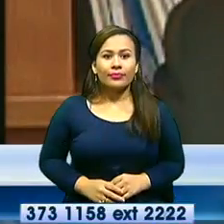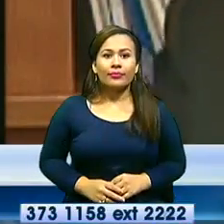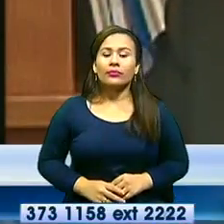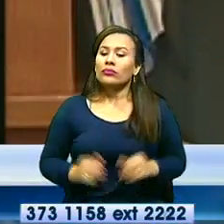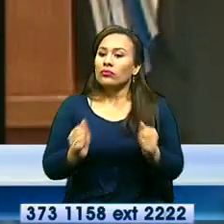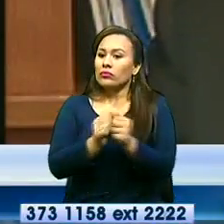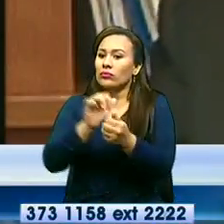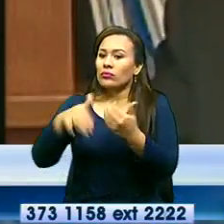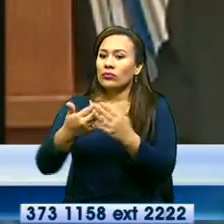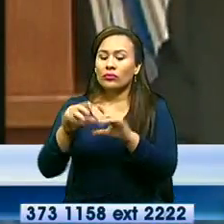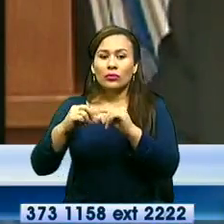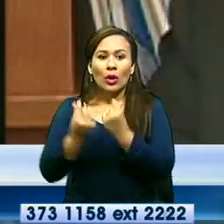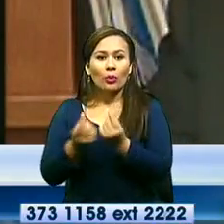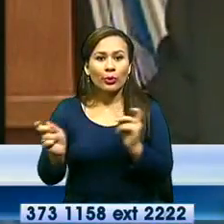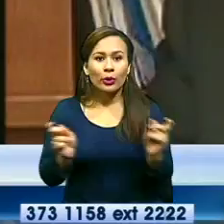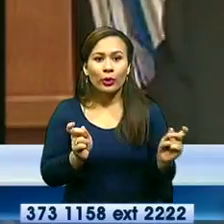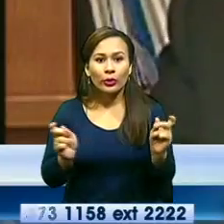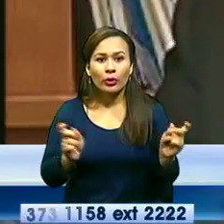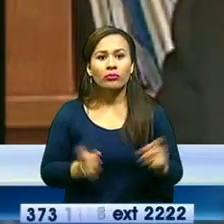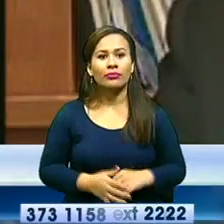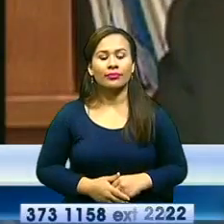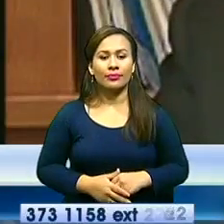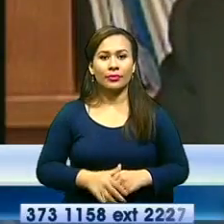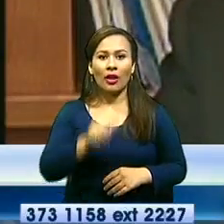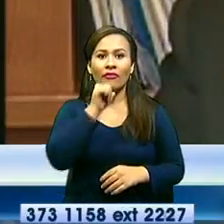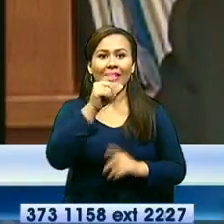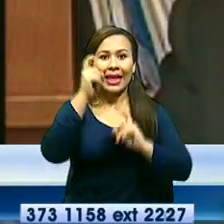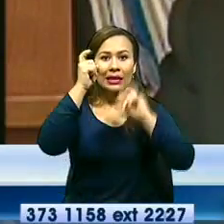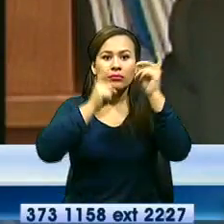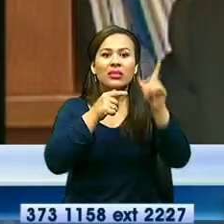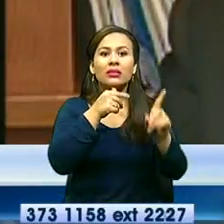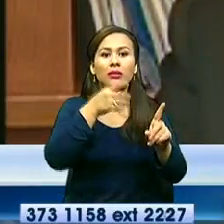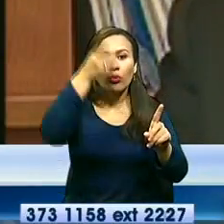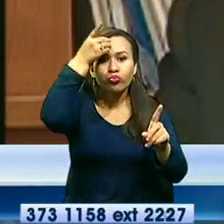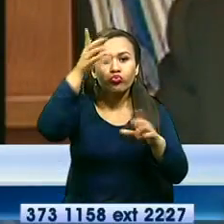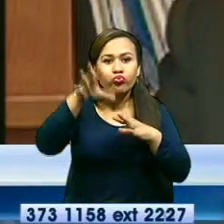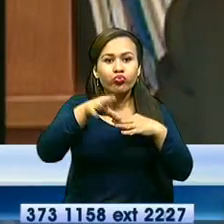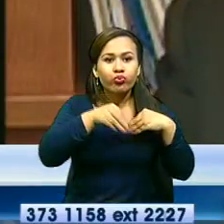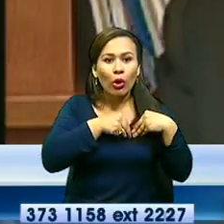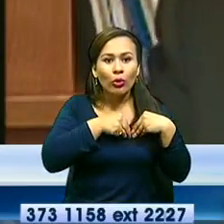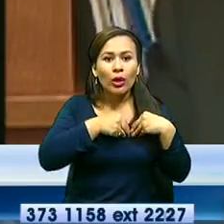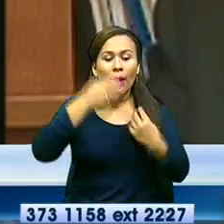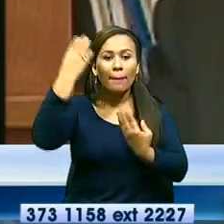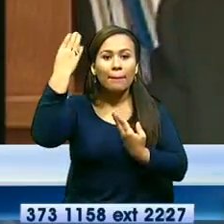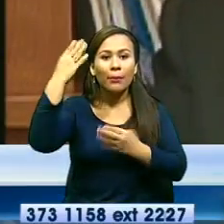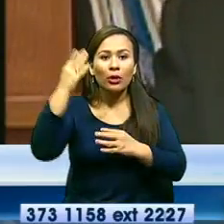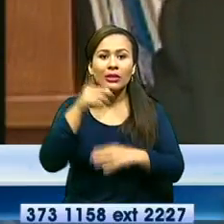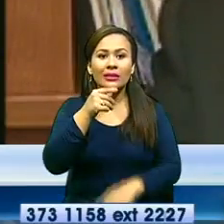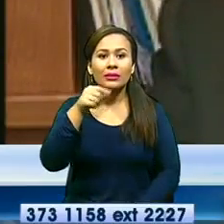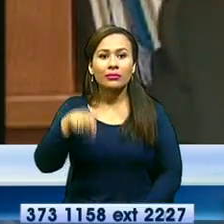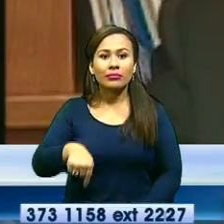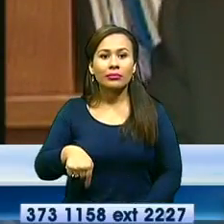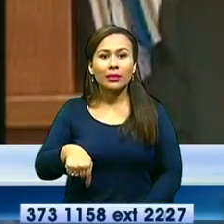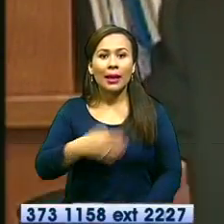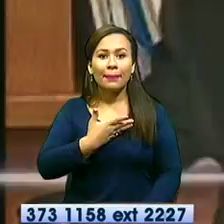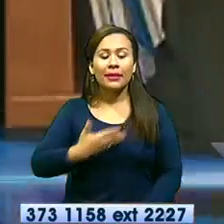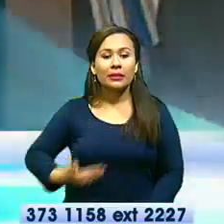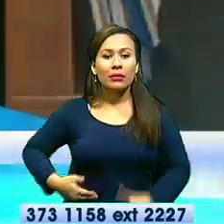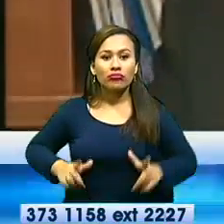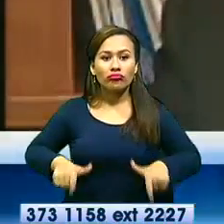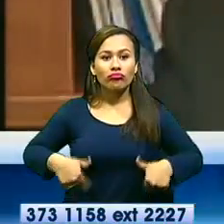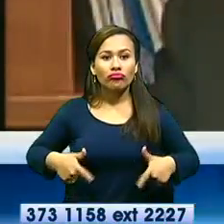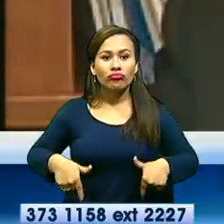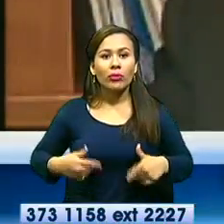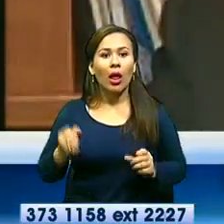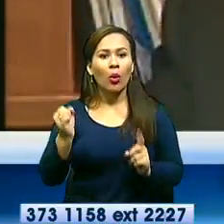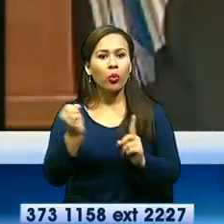control, representando o expresando la voluntad política del presidente de la República de luchar contra la corrupción.